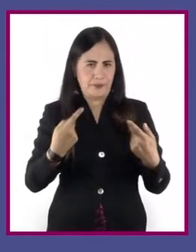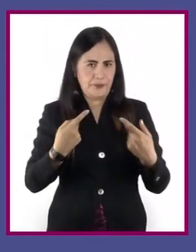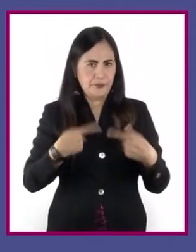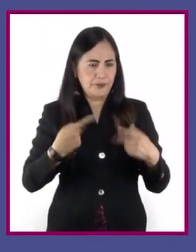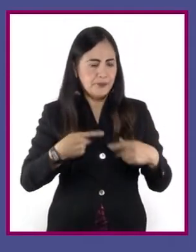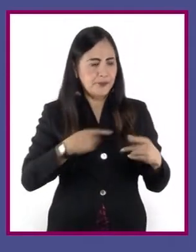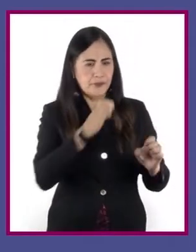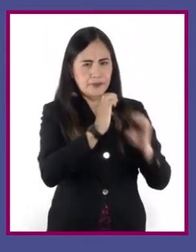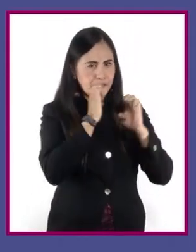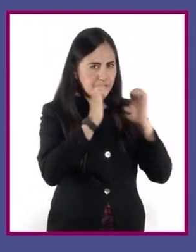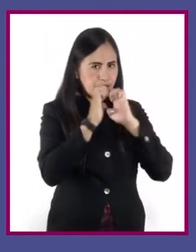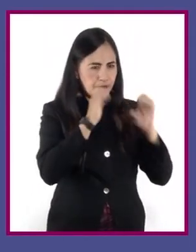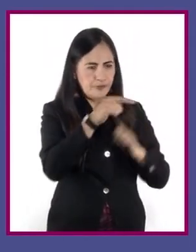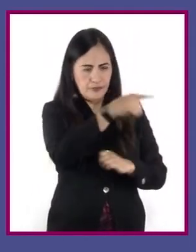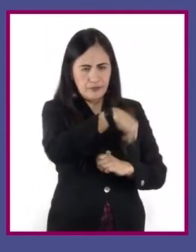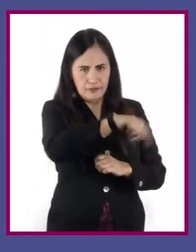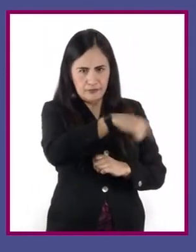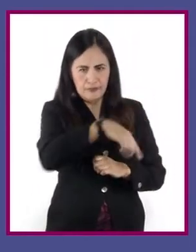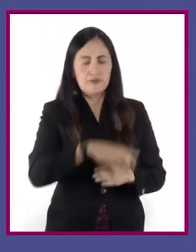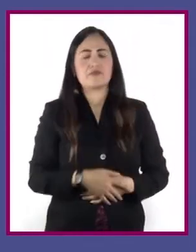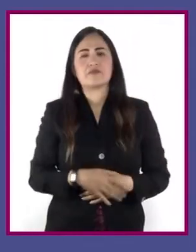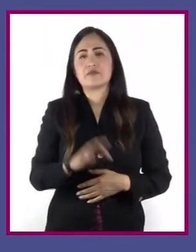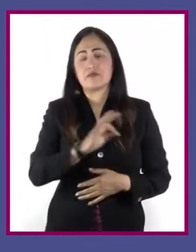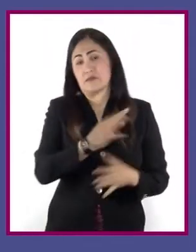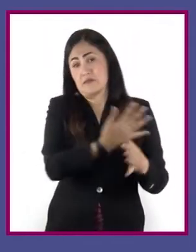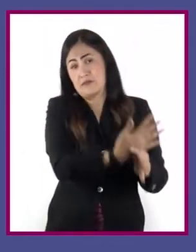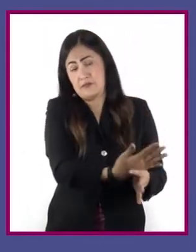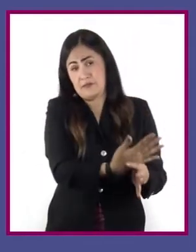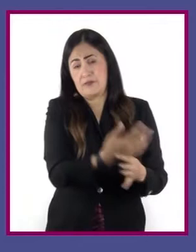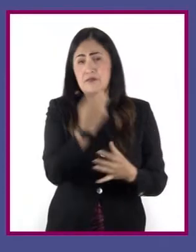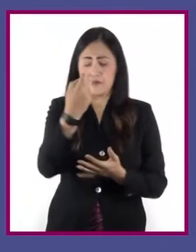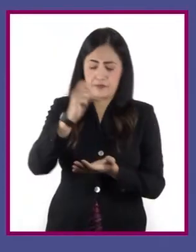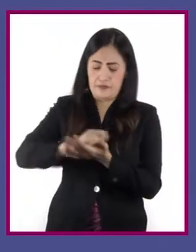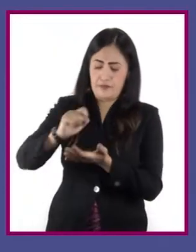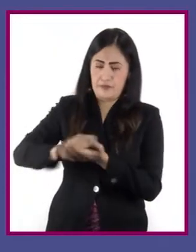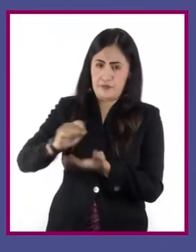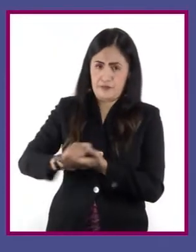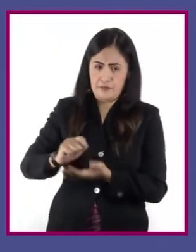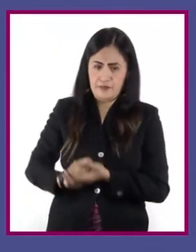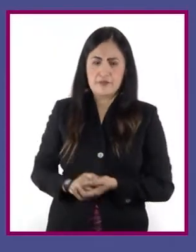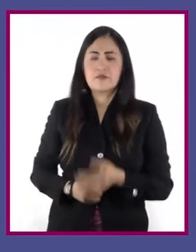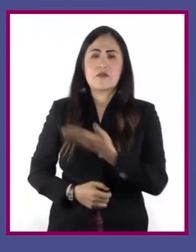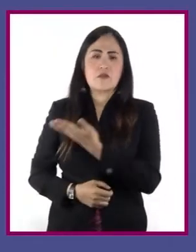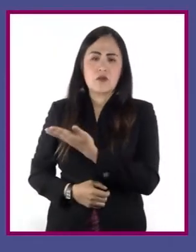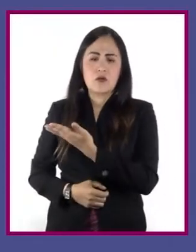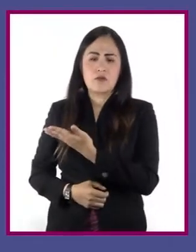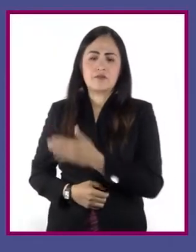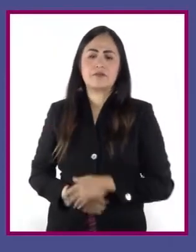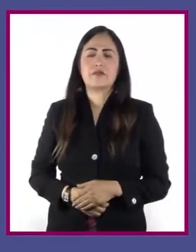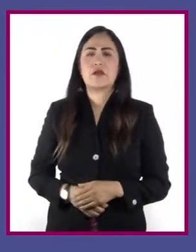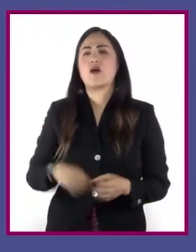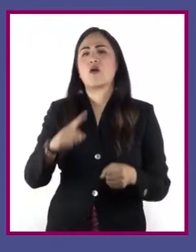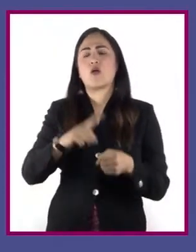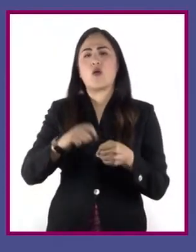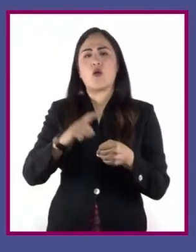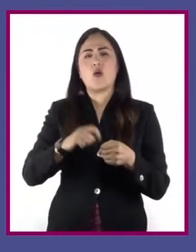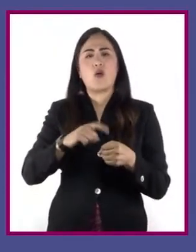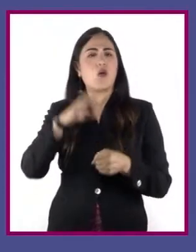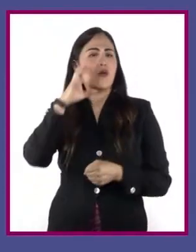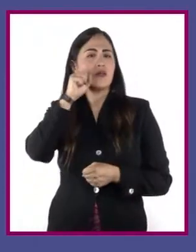podemos parafrasear sus palabras o bien citar, como se observa en las palabras en color